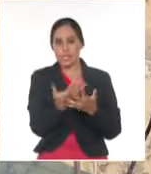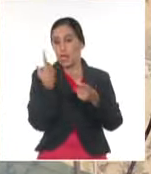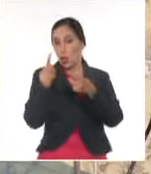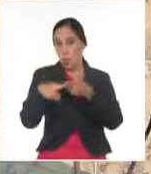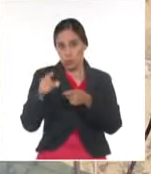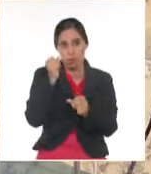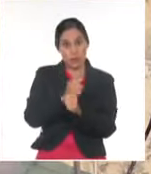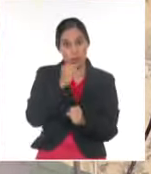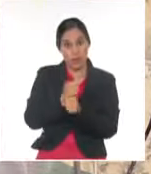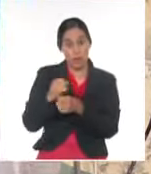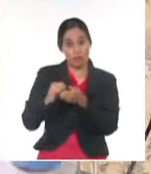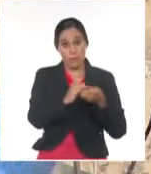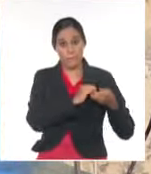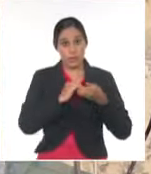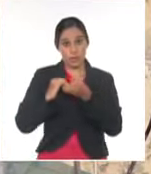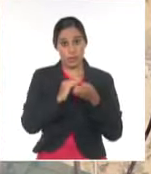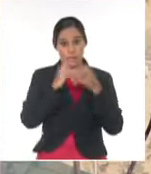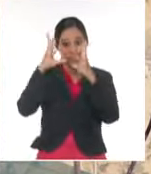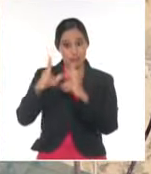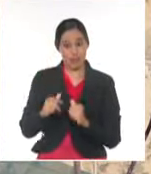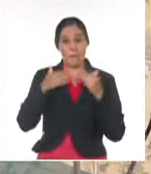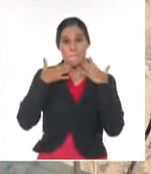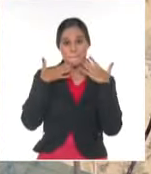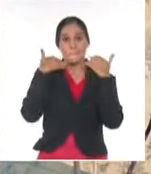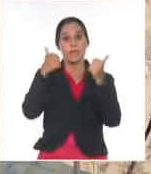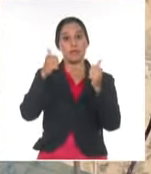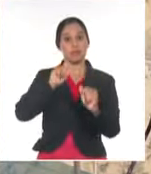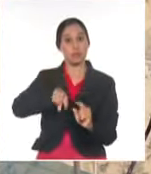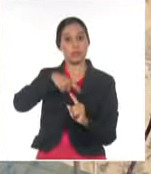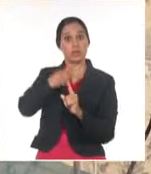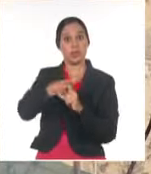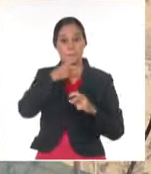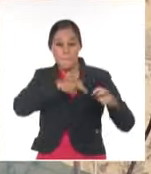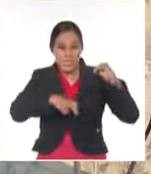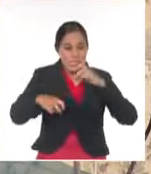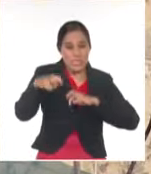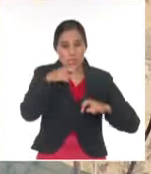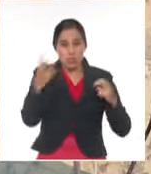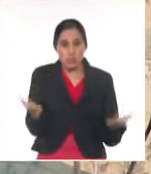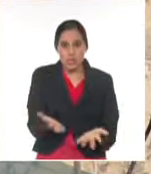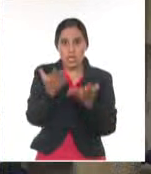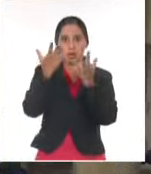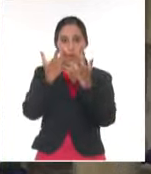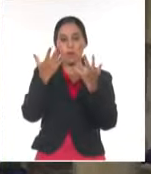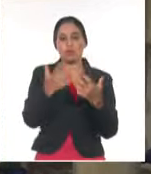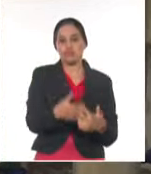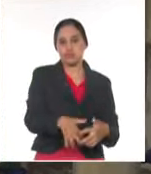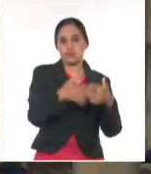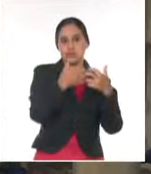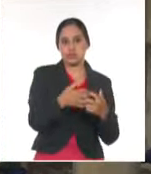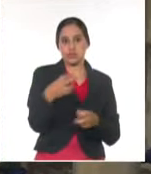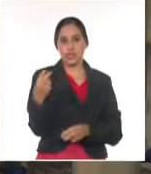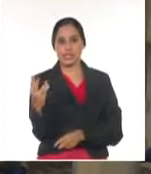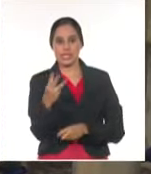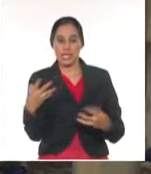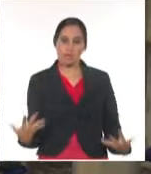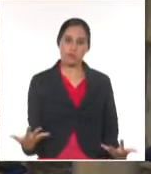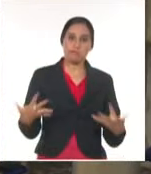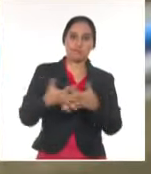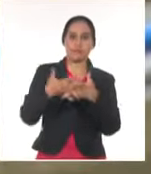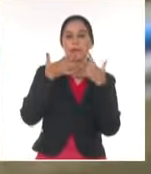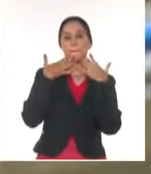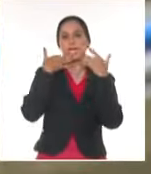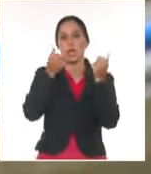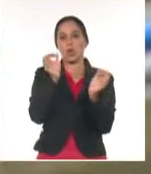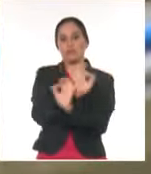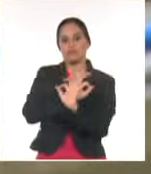nosotros pudiéramos tener un gran resultado en ese proceso. Investigación, desarrollo y producción sintetizados en la nueva línea de bienes de higiene y limpieza